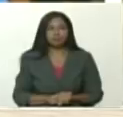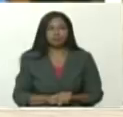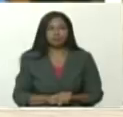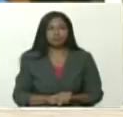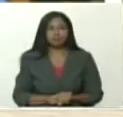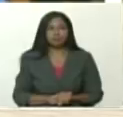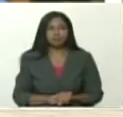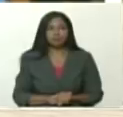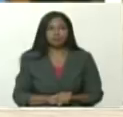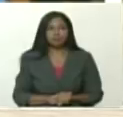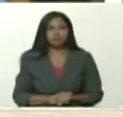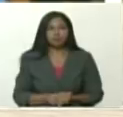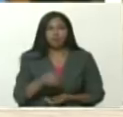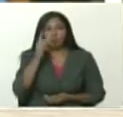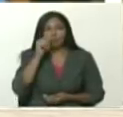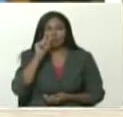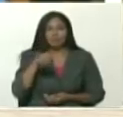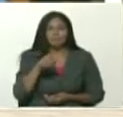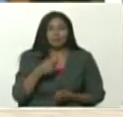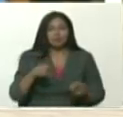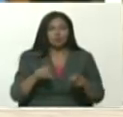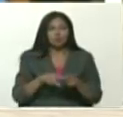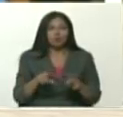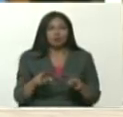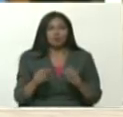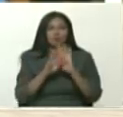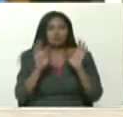Giancarlo? Mira, qué bonito, claro, pues sí. Ya.